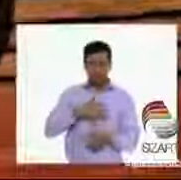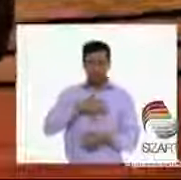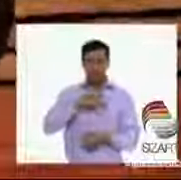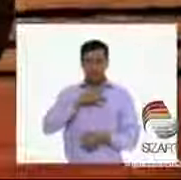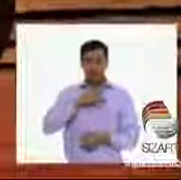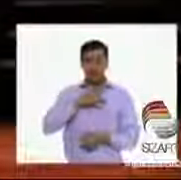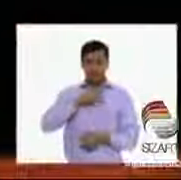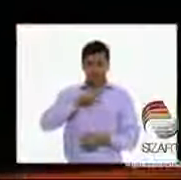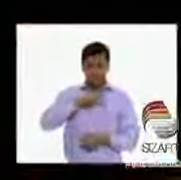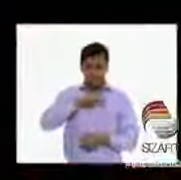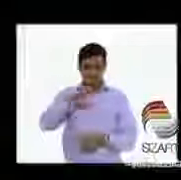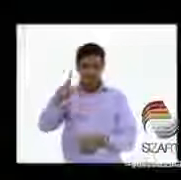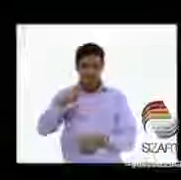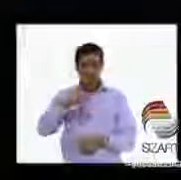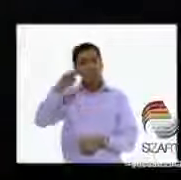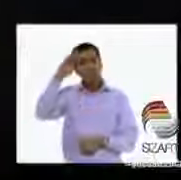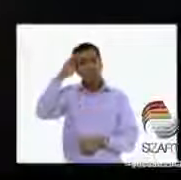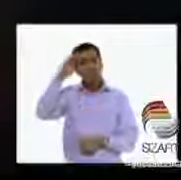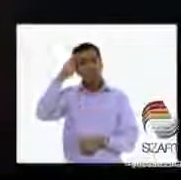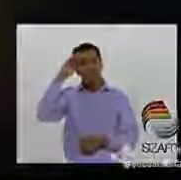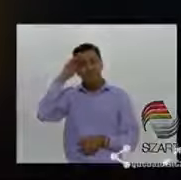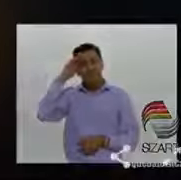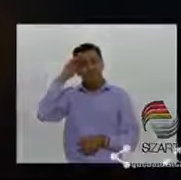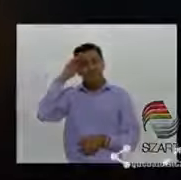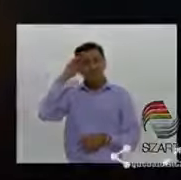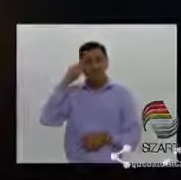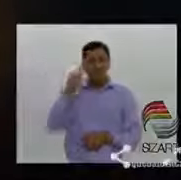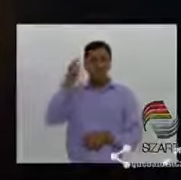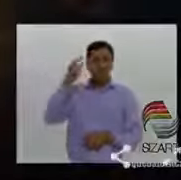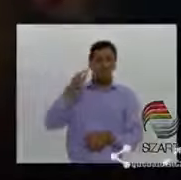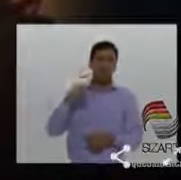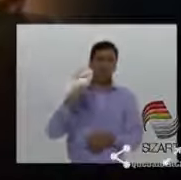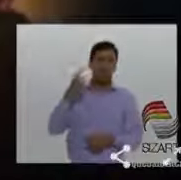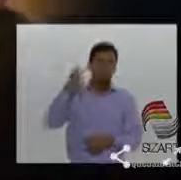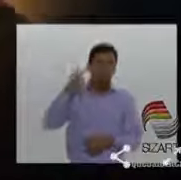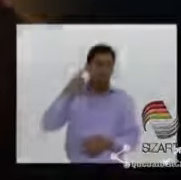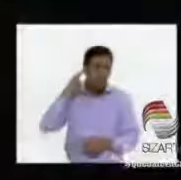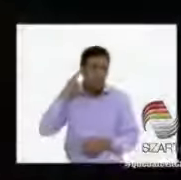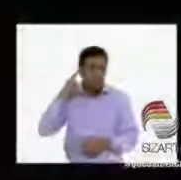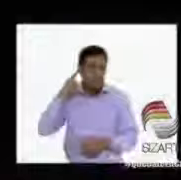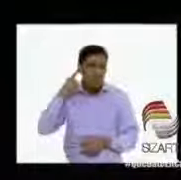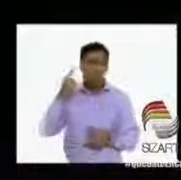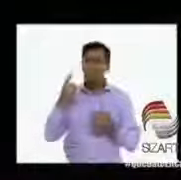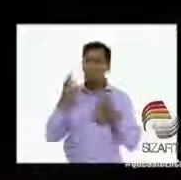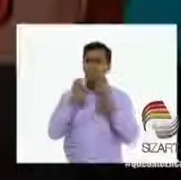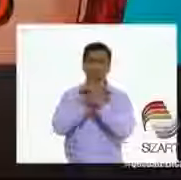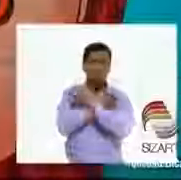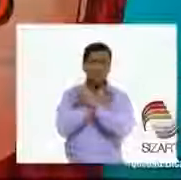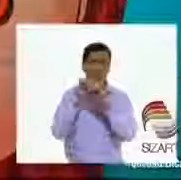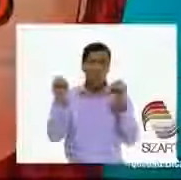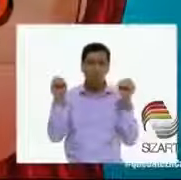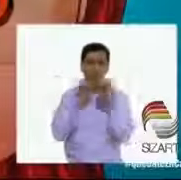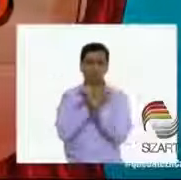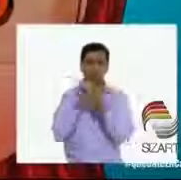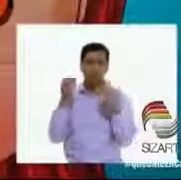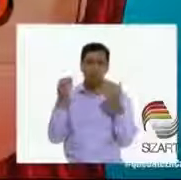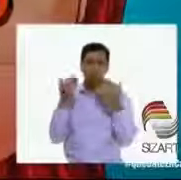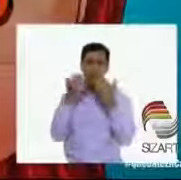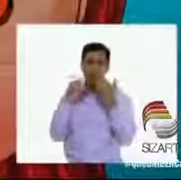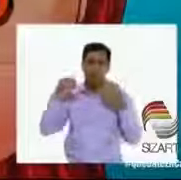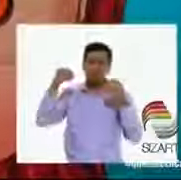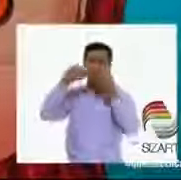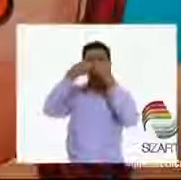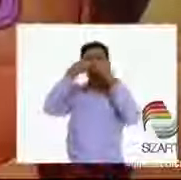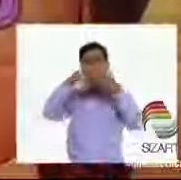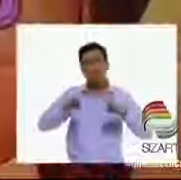suele tiquitos, ni una suele titachilis o ticaquis, pampa polito no patatoli. Huaca mozacua y pan campa